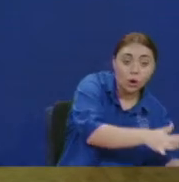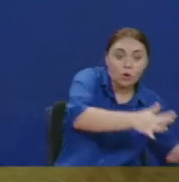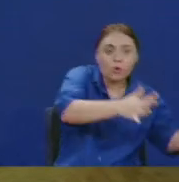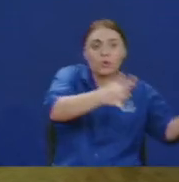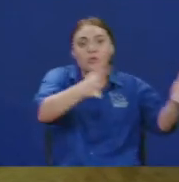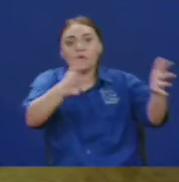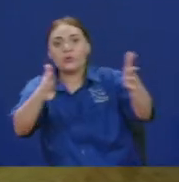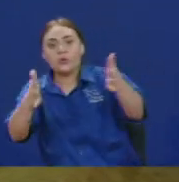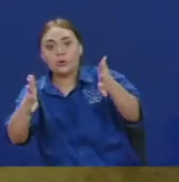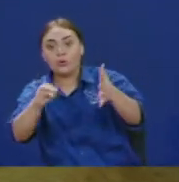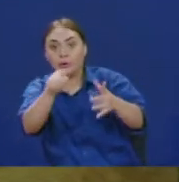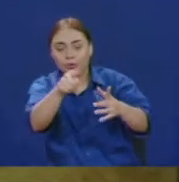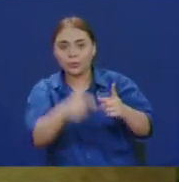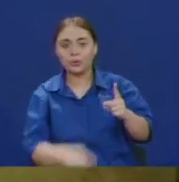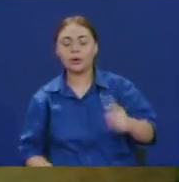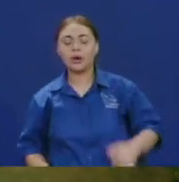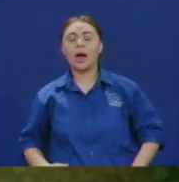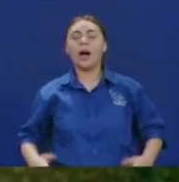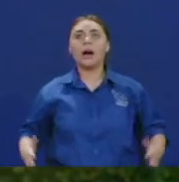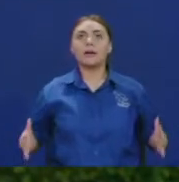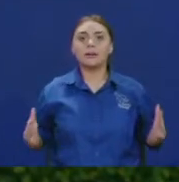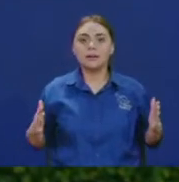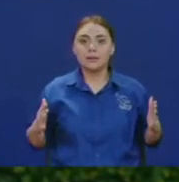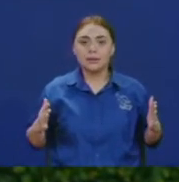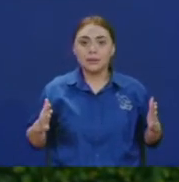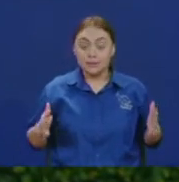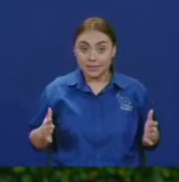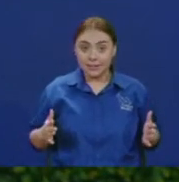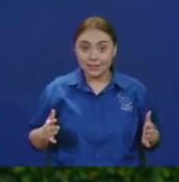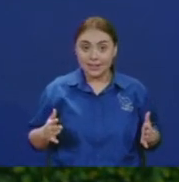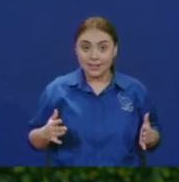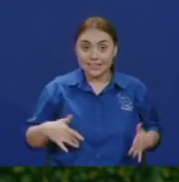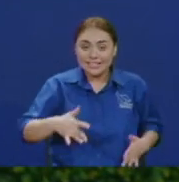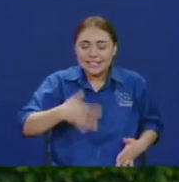muerte. Cuando te tomas la copa, es resurrección.